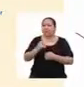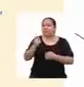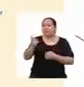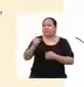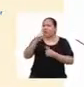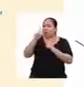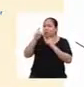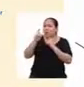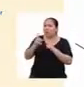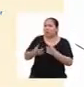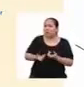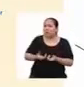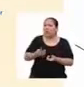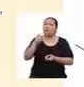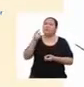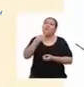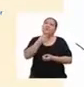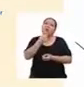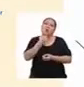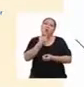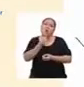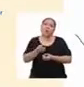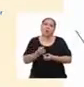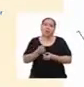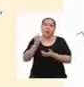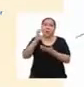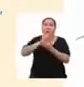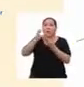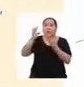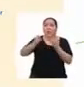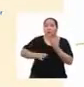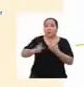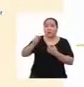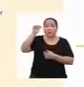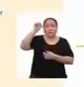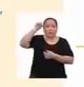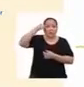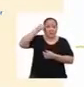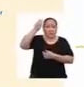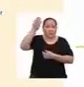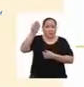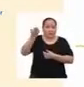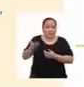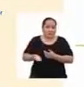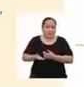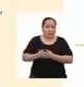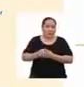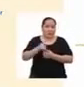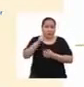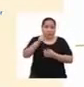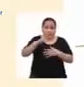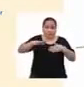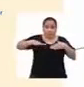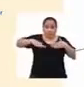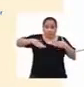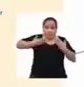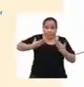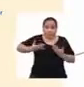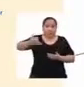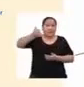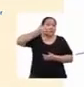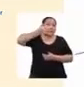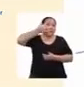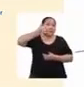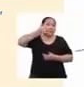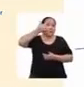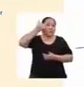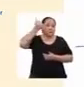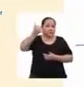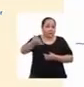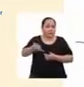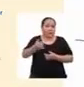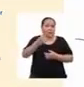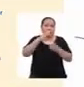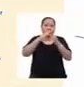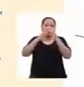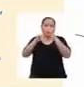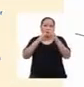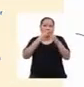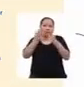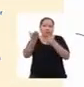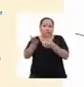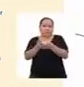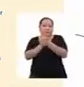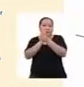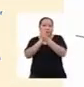gustos, proyectos, recuerdos, etc. Si tienes la posibilidad de llamar por teléfono, comunícate con